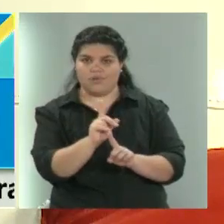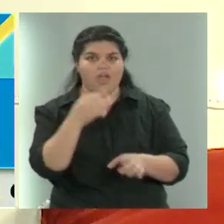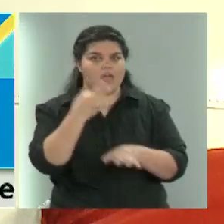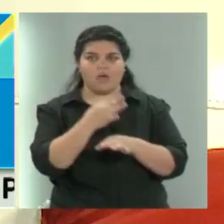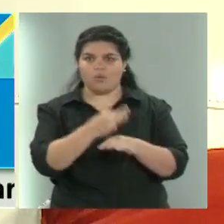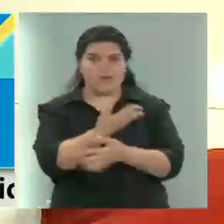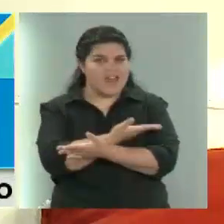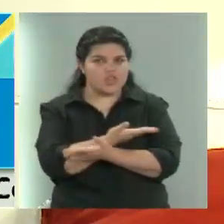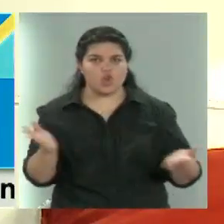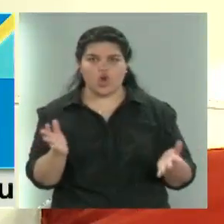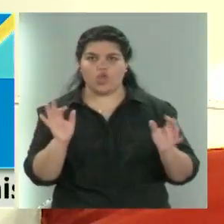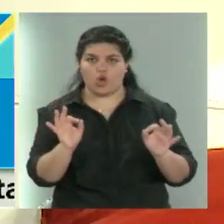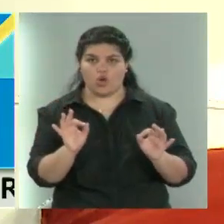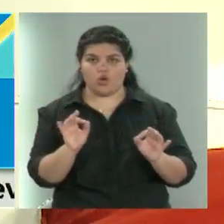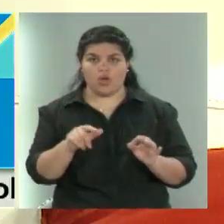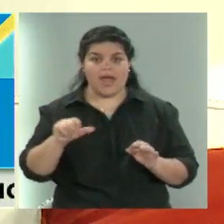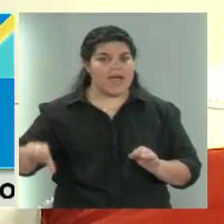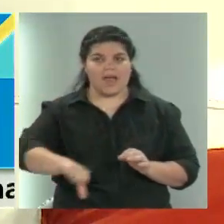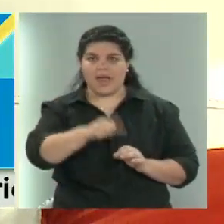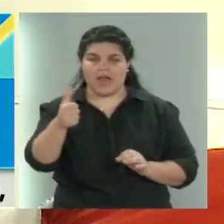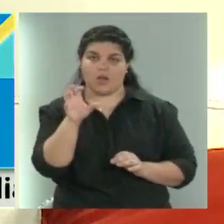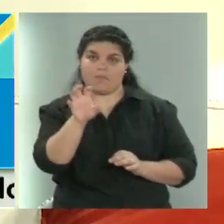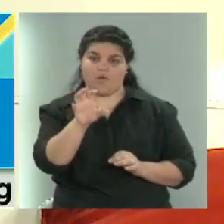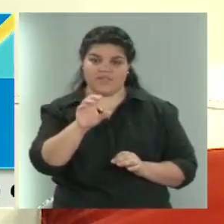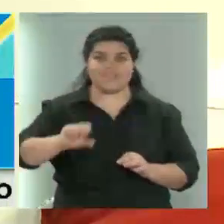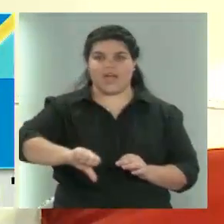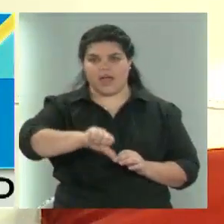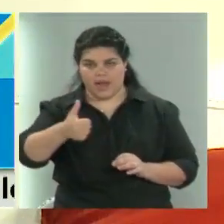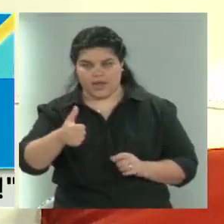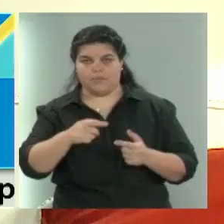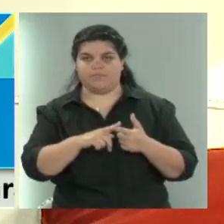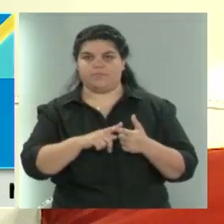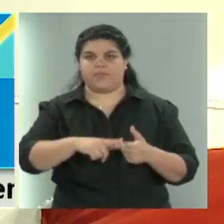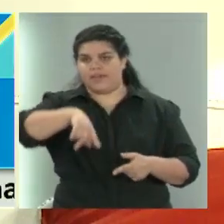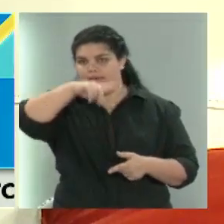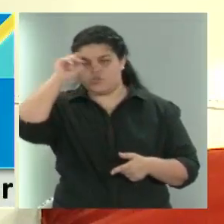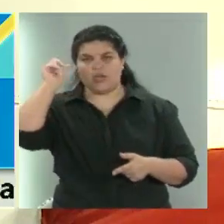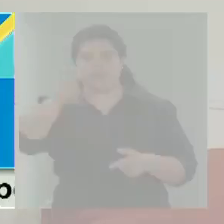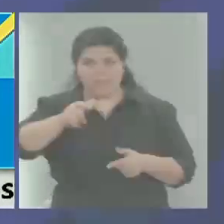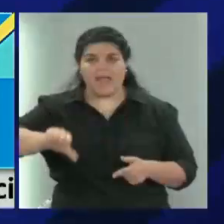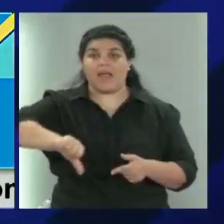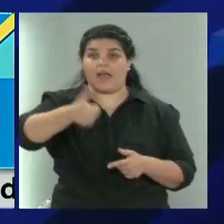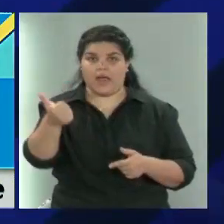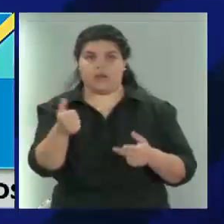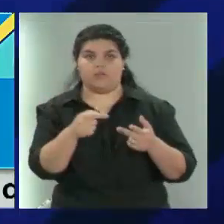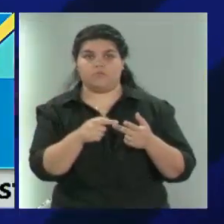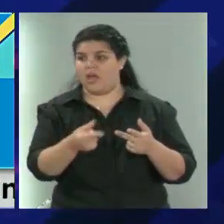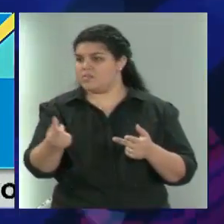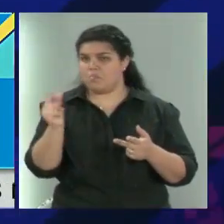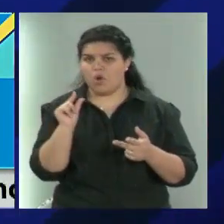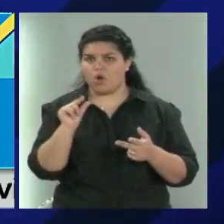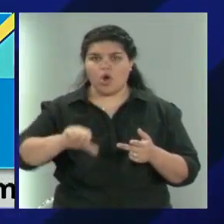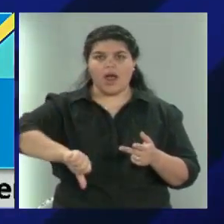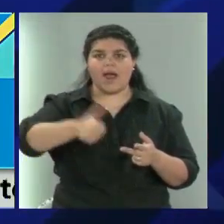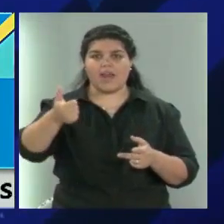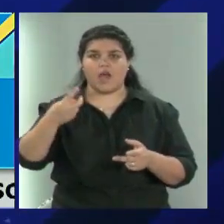ganaron la instancia provincial, ganaron la instancia nacional y ahora acaban de ganar el